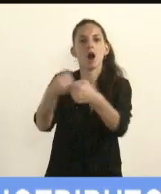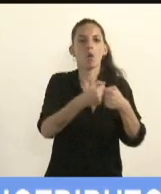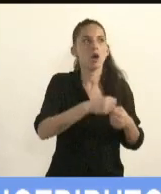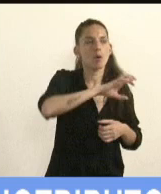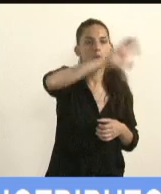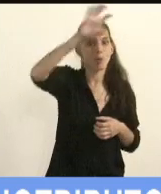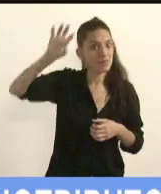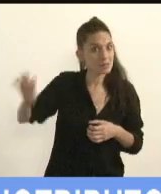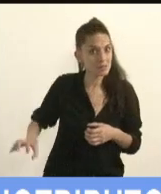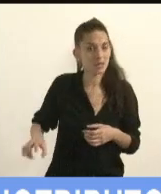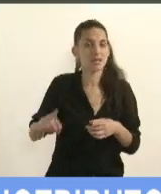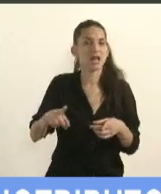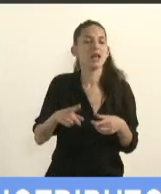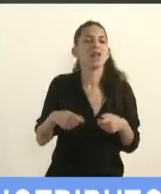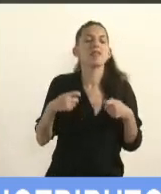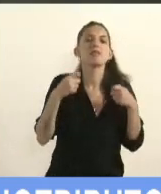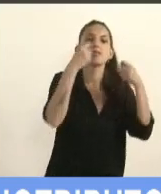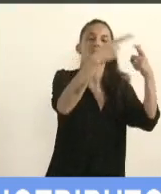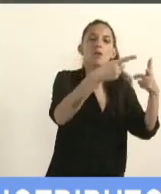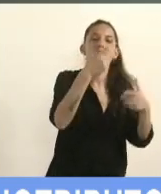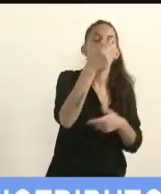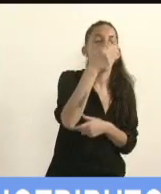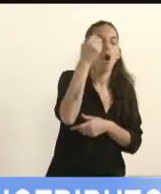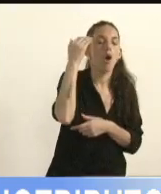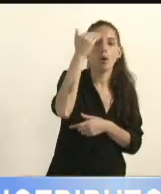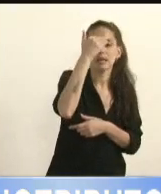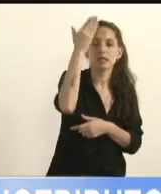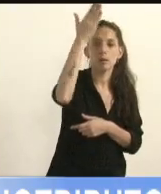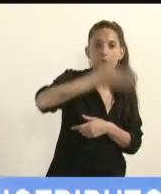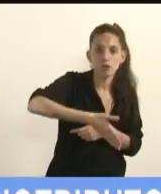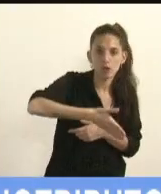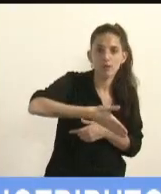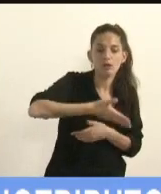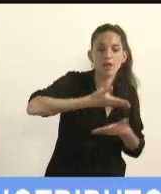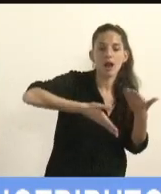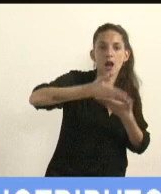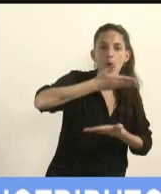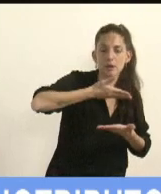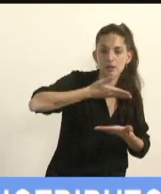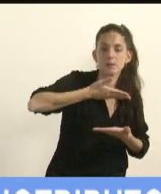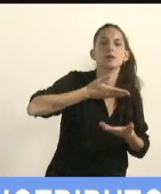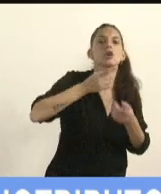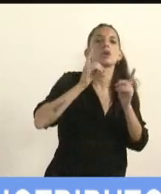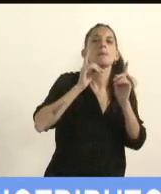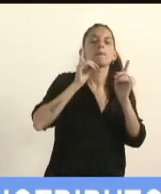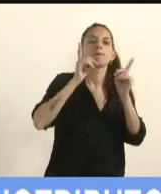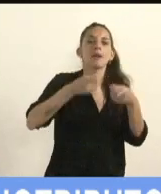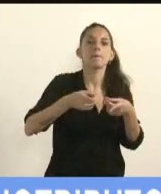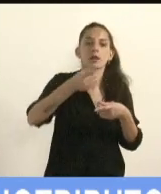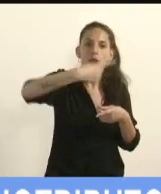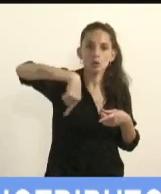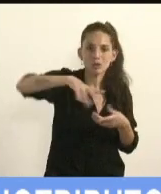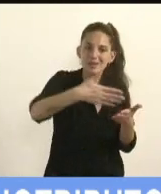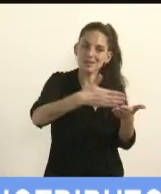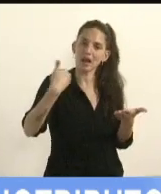provincias, a quienes se le devolvió un 15% de la coparticipación que también ustedes